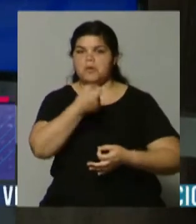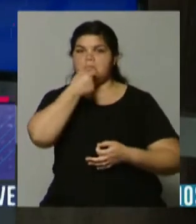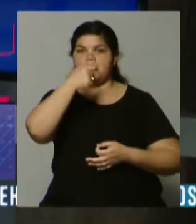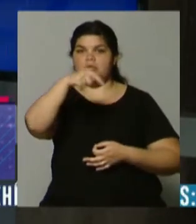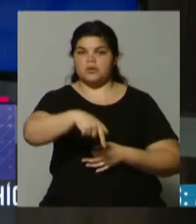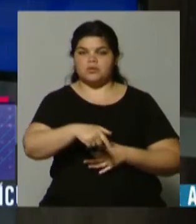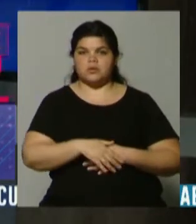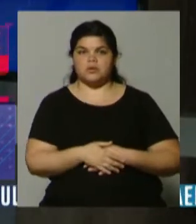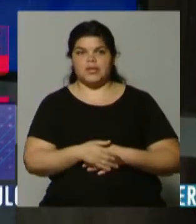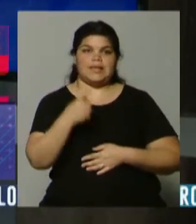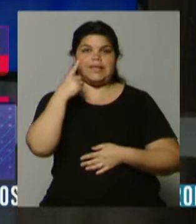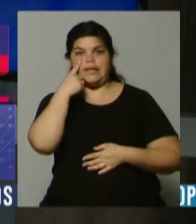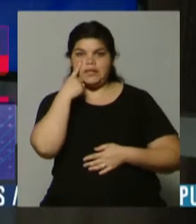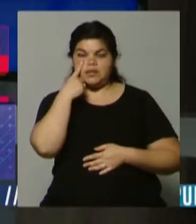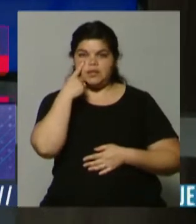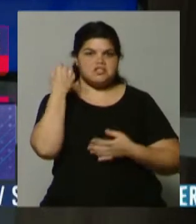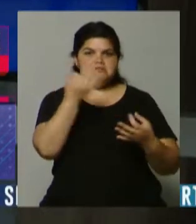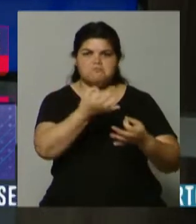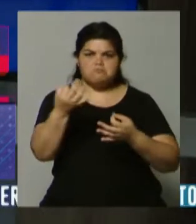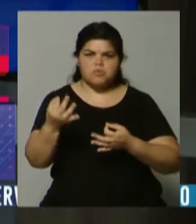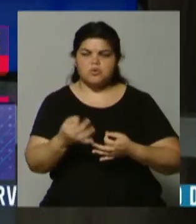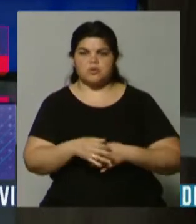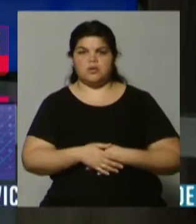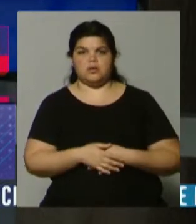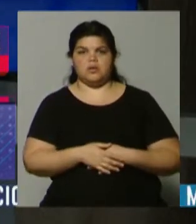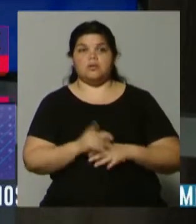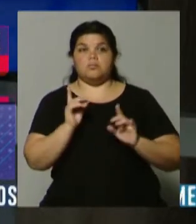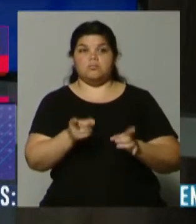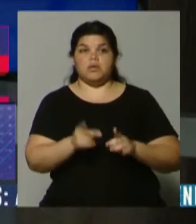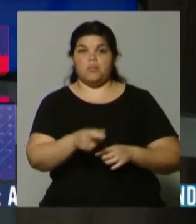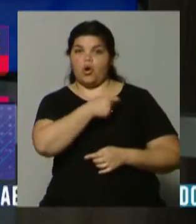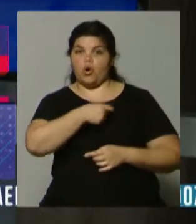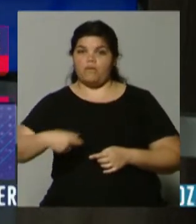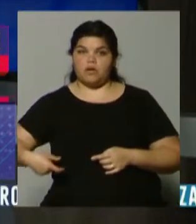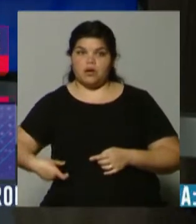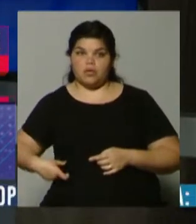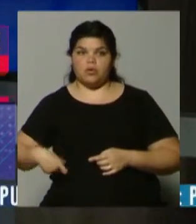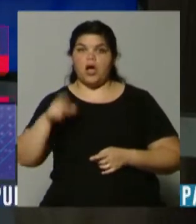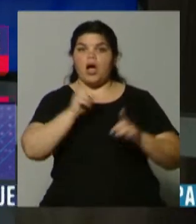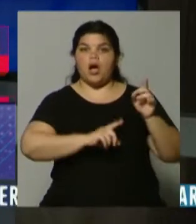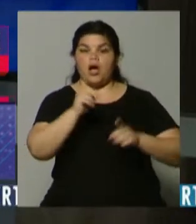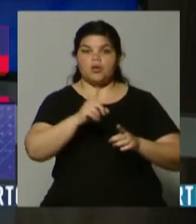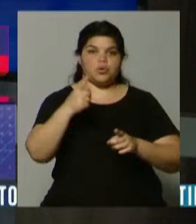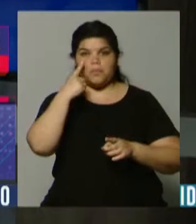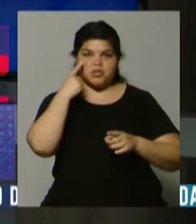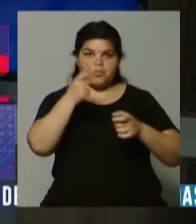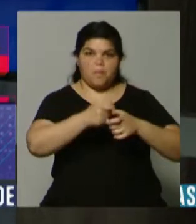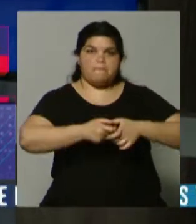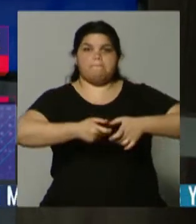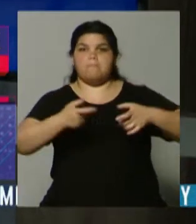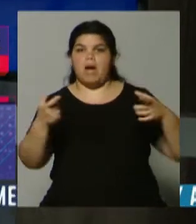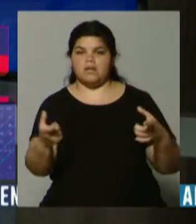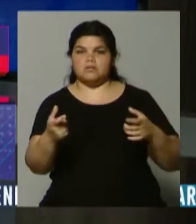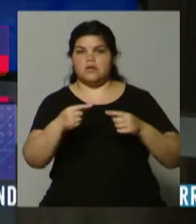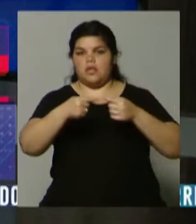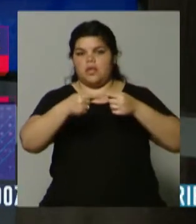imagen. Es posible incluso que esta diferencia que hay a niveles de gobernador en muchos municipios se va a incrementar aún más, o sea, una ventaja aún